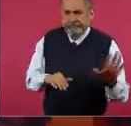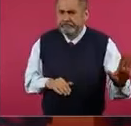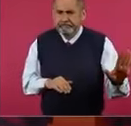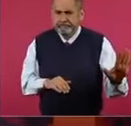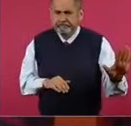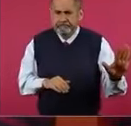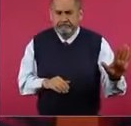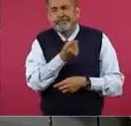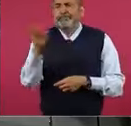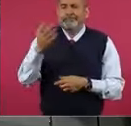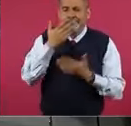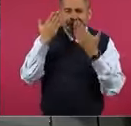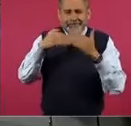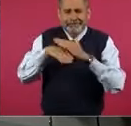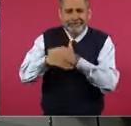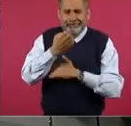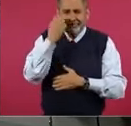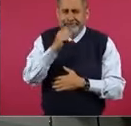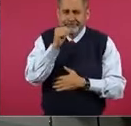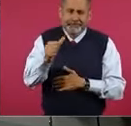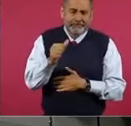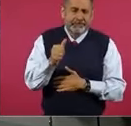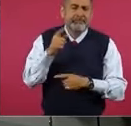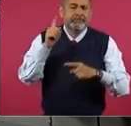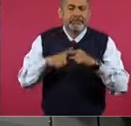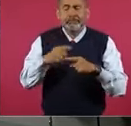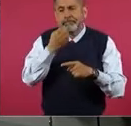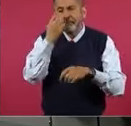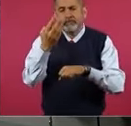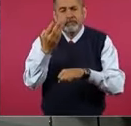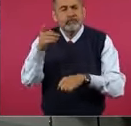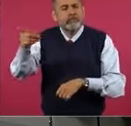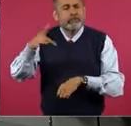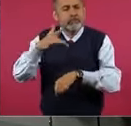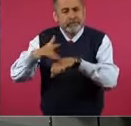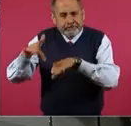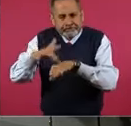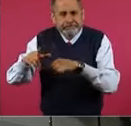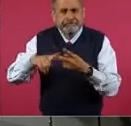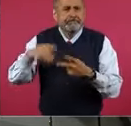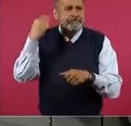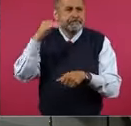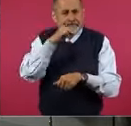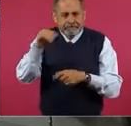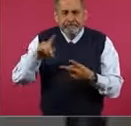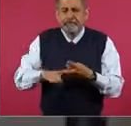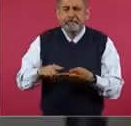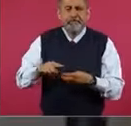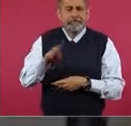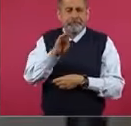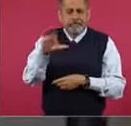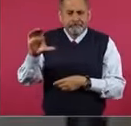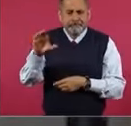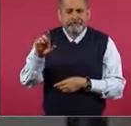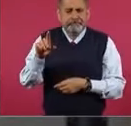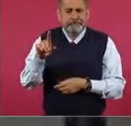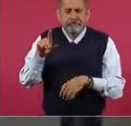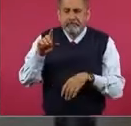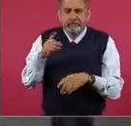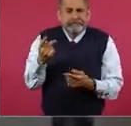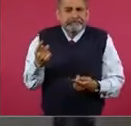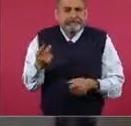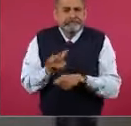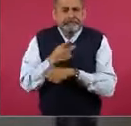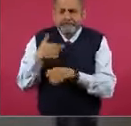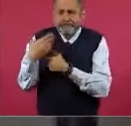soberanía. AMLO también comparó la situación con su postura sobre la venta de armas en Estados Unidos, señalando que, así como él no se involucra